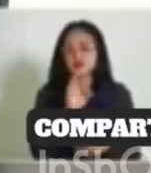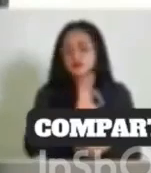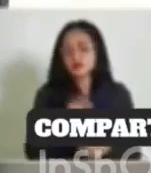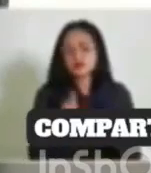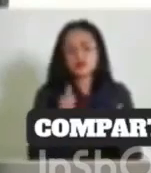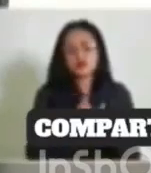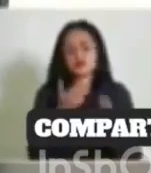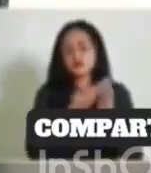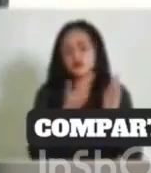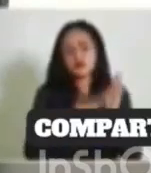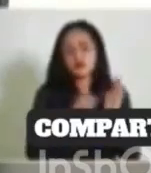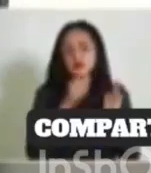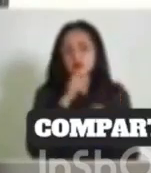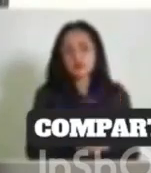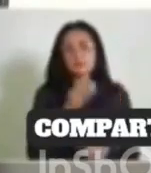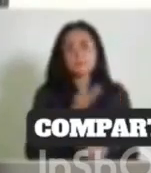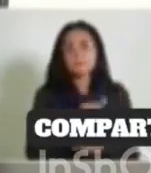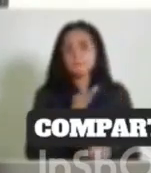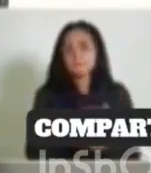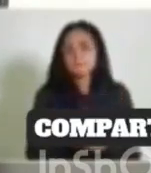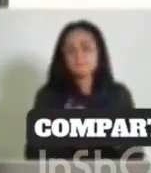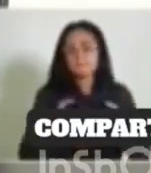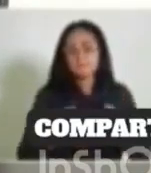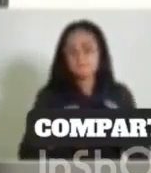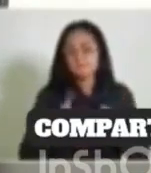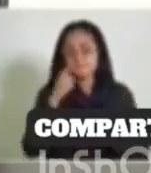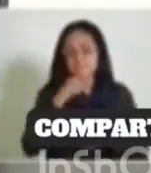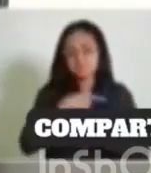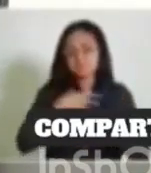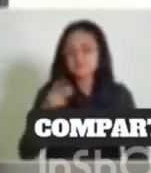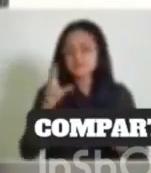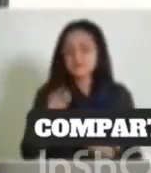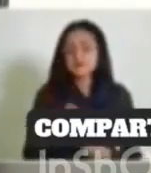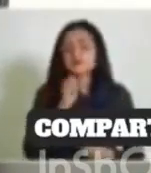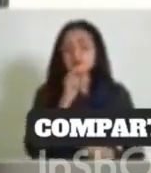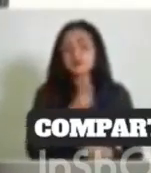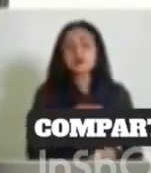con protocolos sanitarios y estrictas medidas de prevención de contagio,